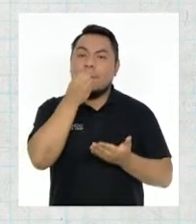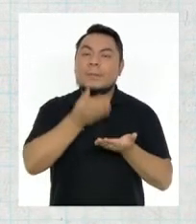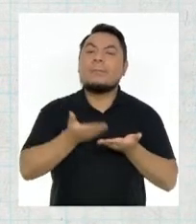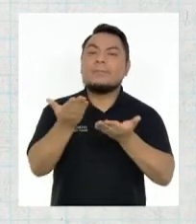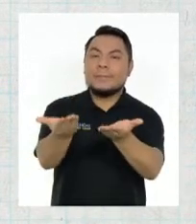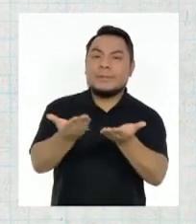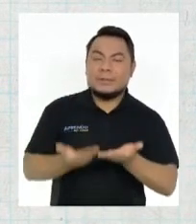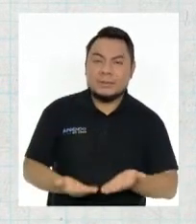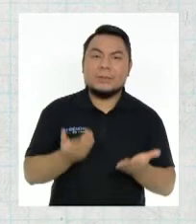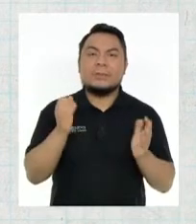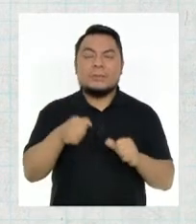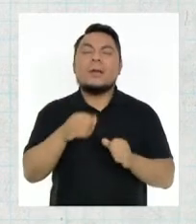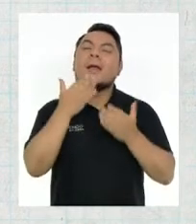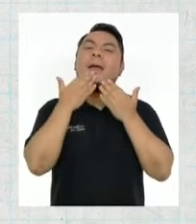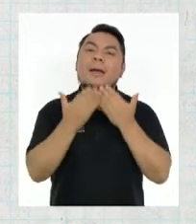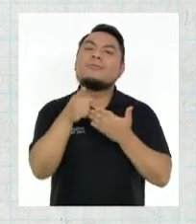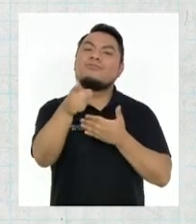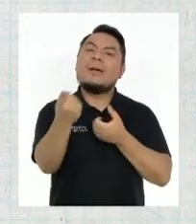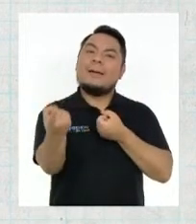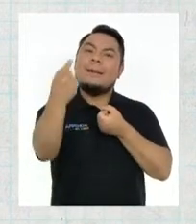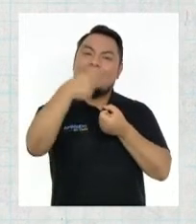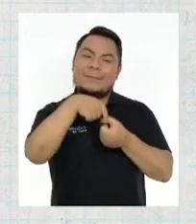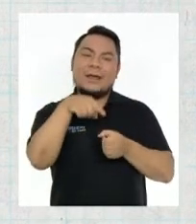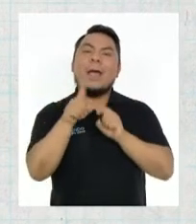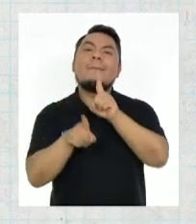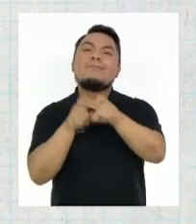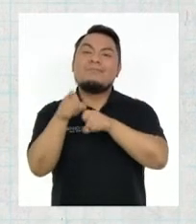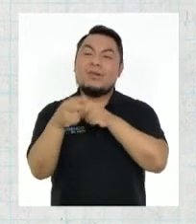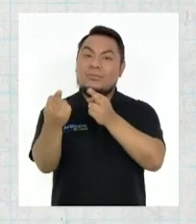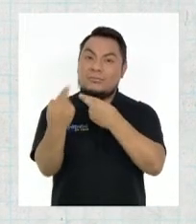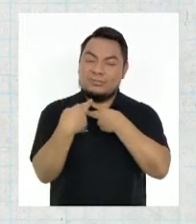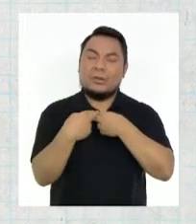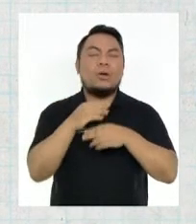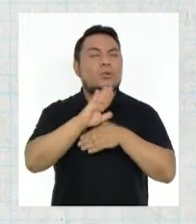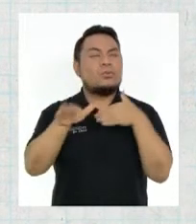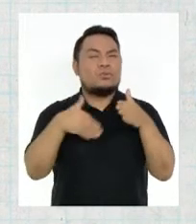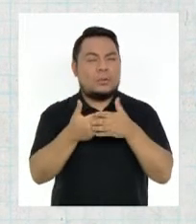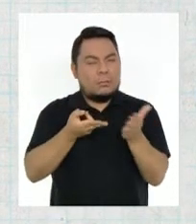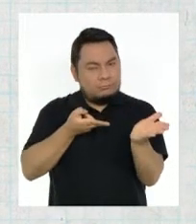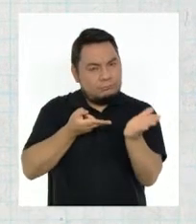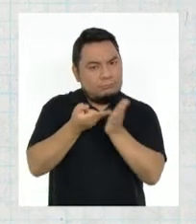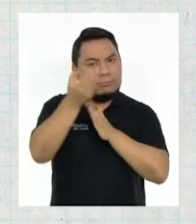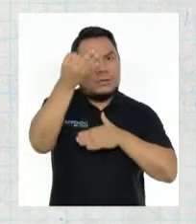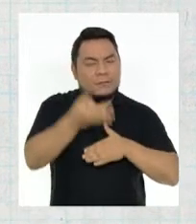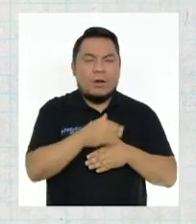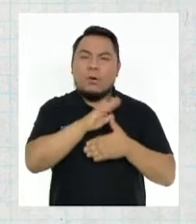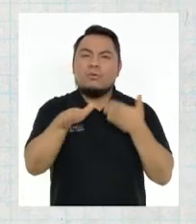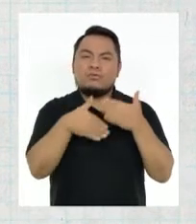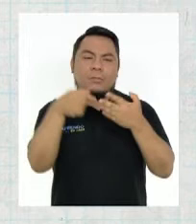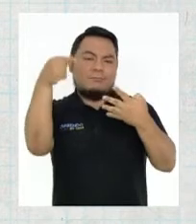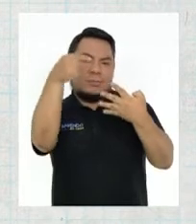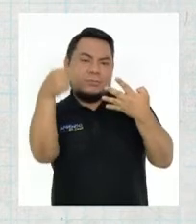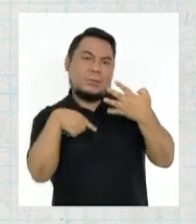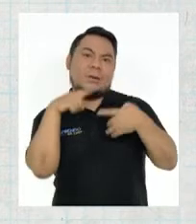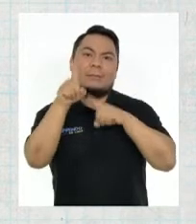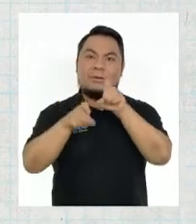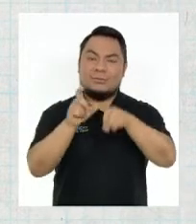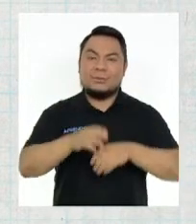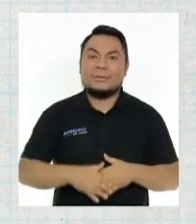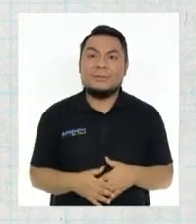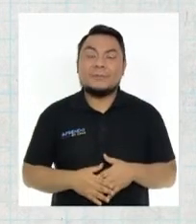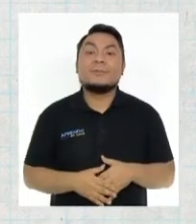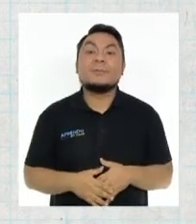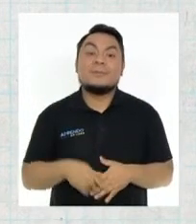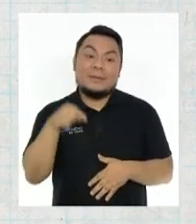bienvenida y le agradecemos por participar en esta encuesta. Responda con total sinceridad cada una de las preguntas. Y está